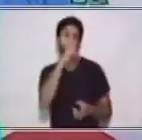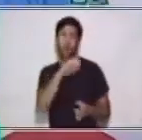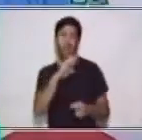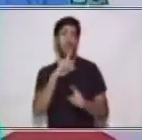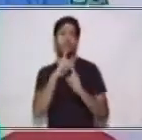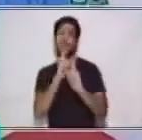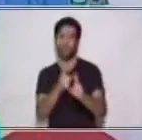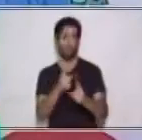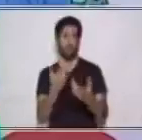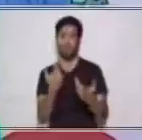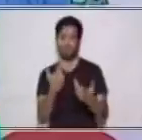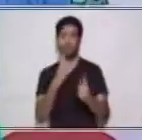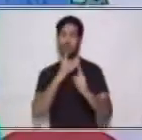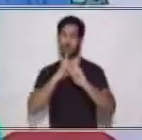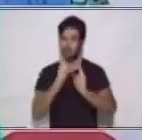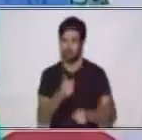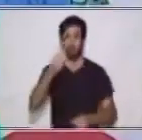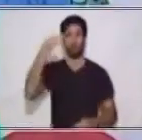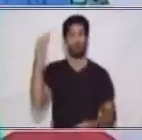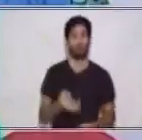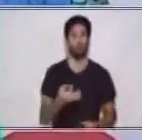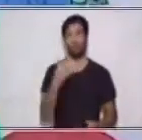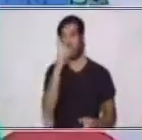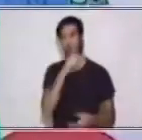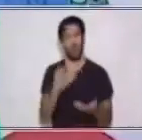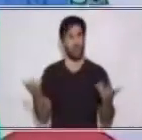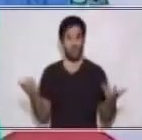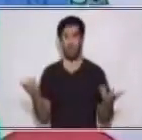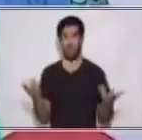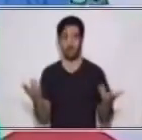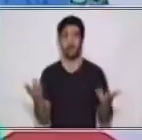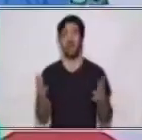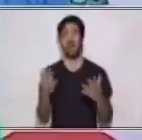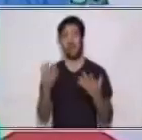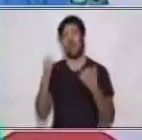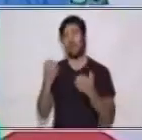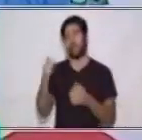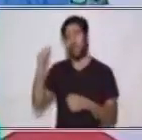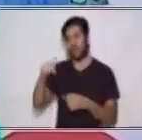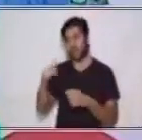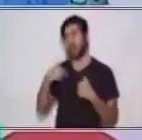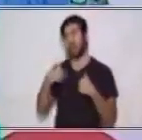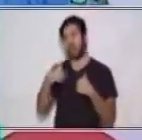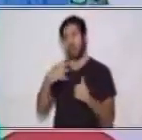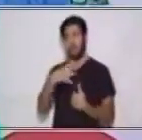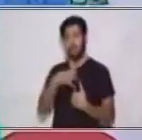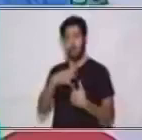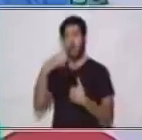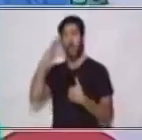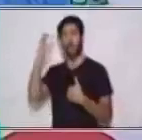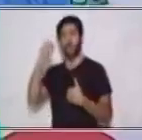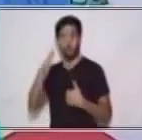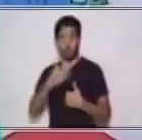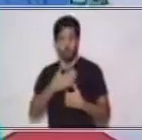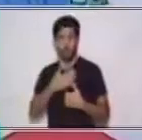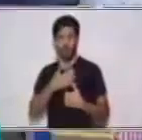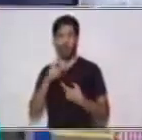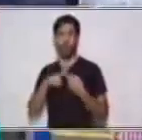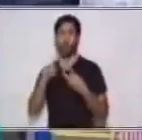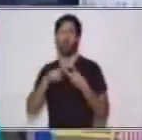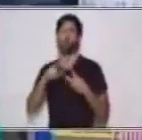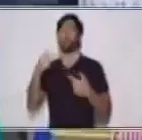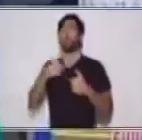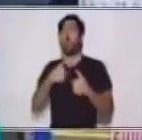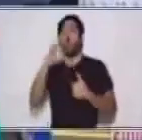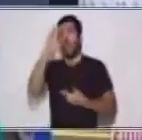sentido, estos hechos no comprobables generan ya sea creencias u opiniones. Más adelante veremos